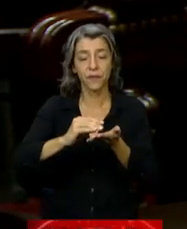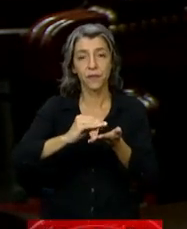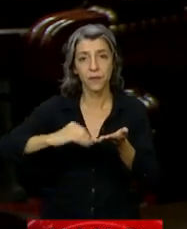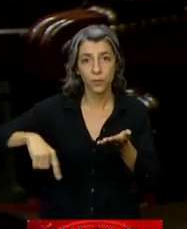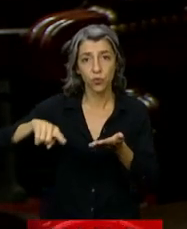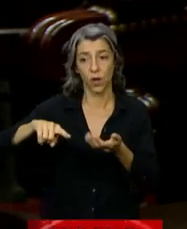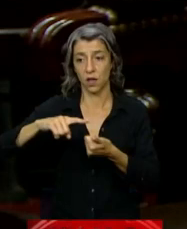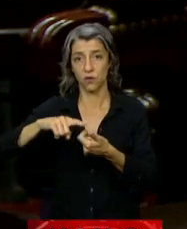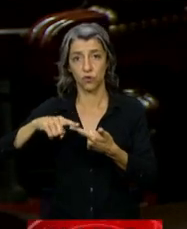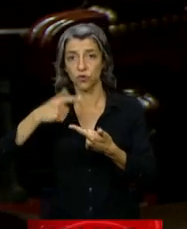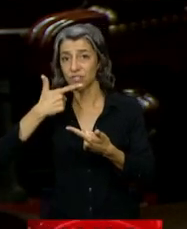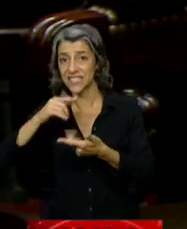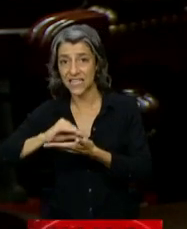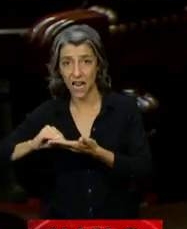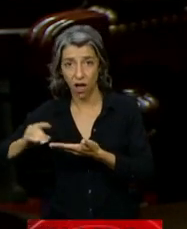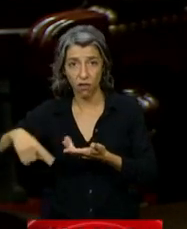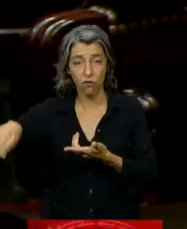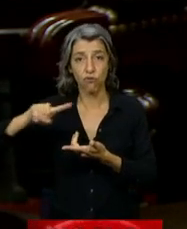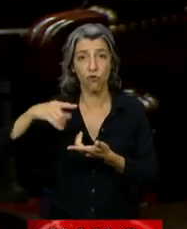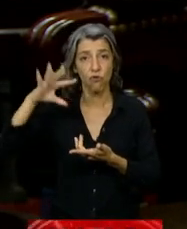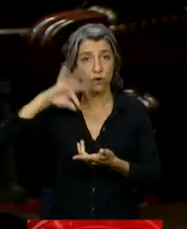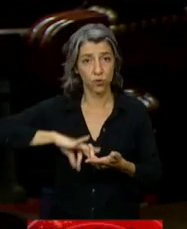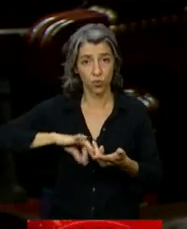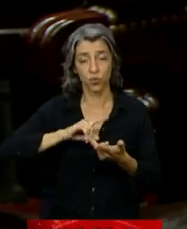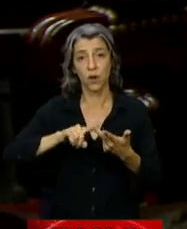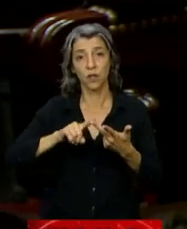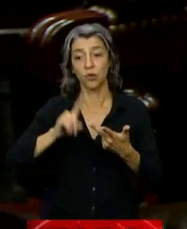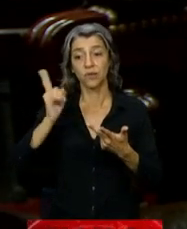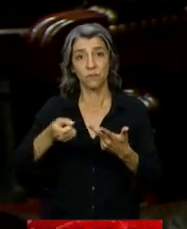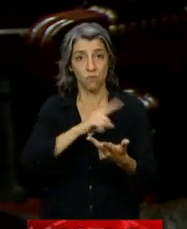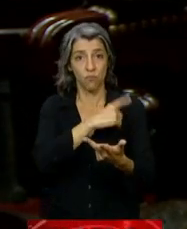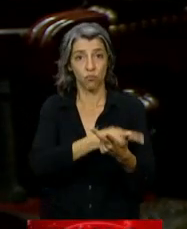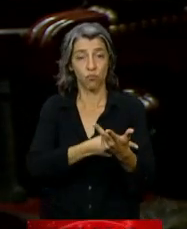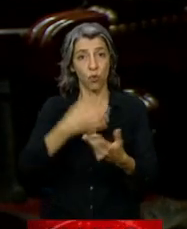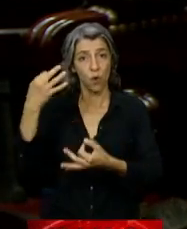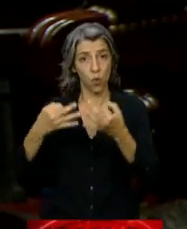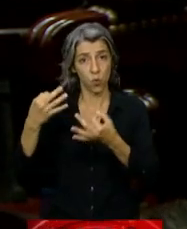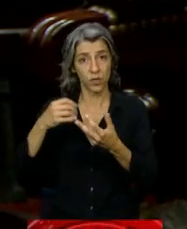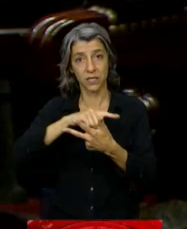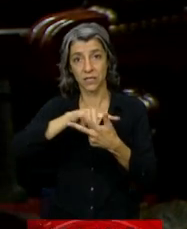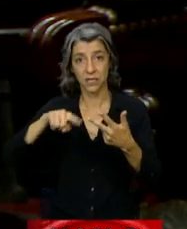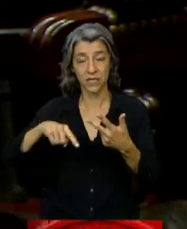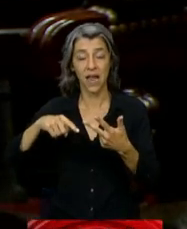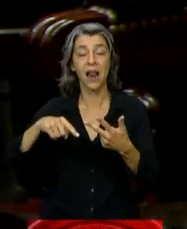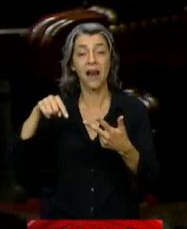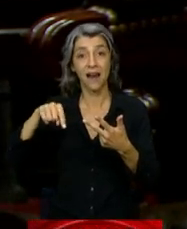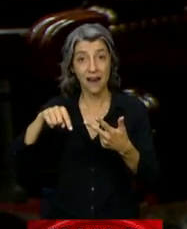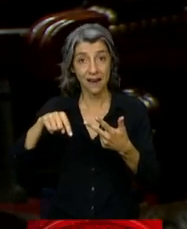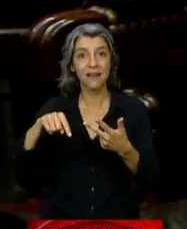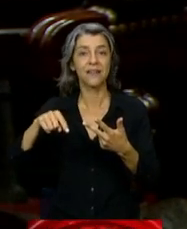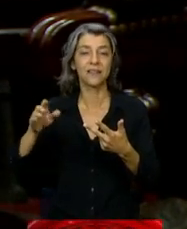los diputados y los sueldos del Poder Judicial tienen que tributar